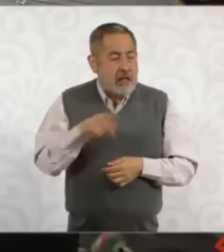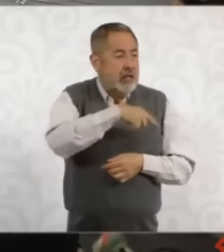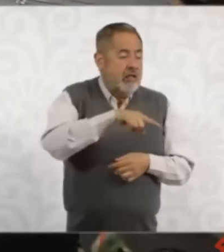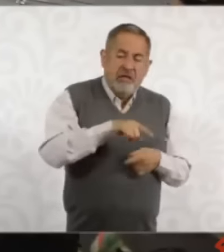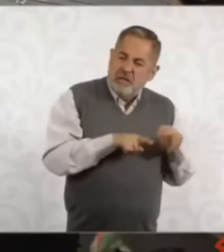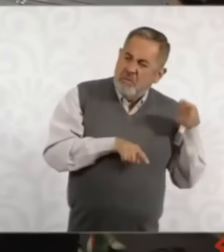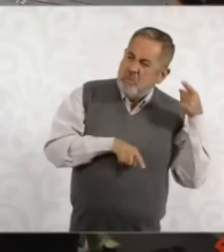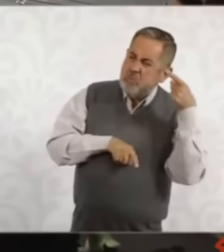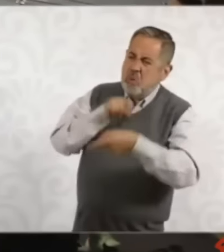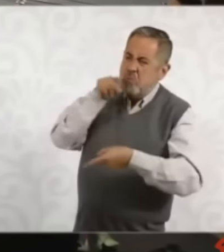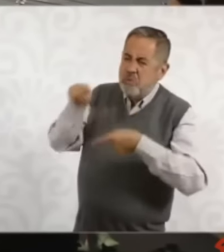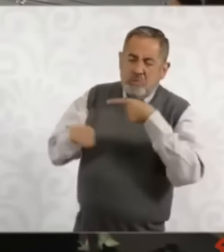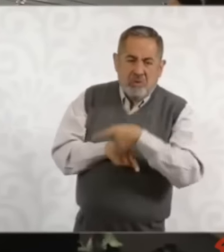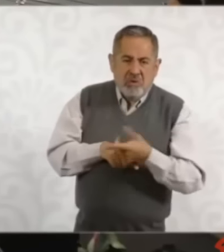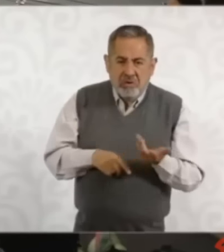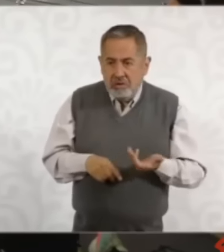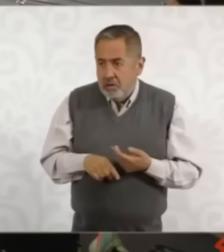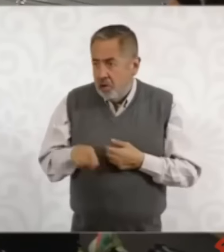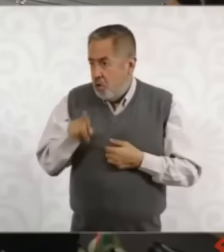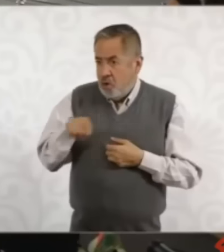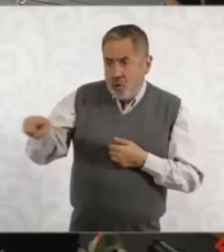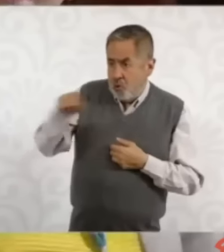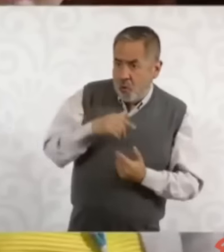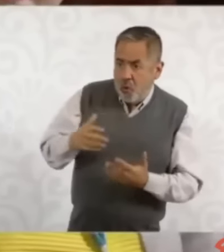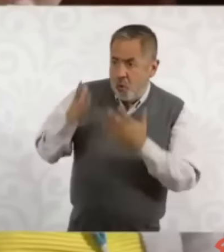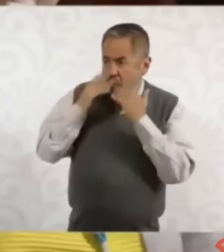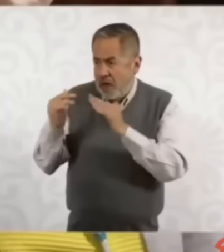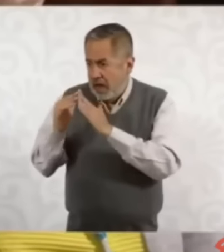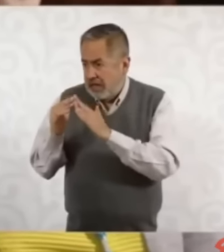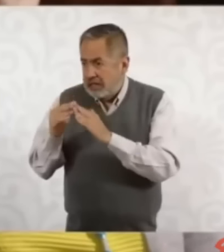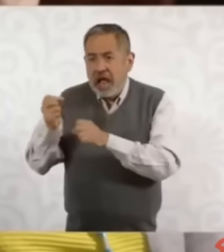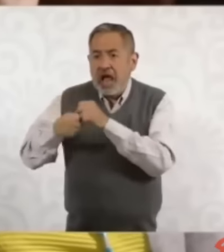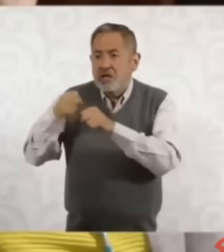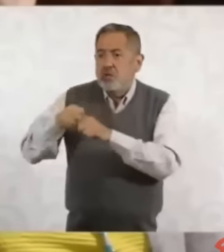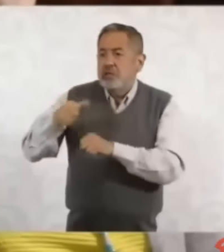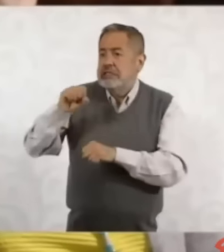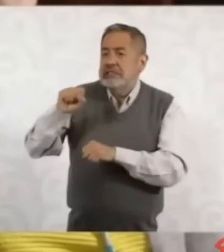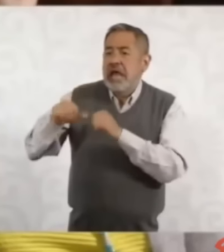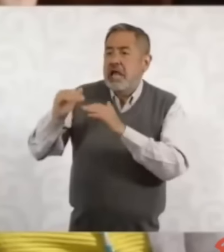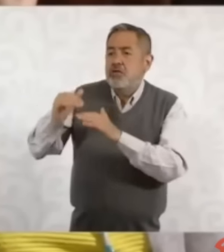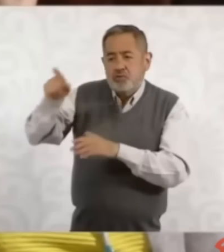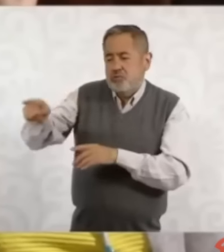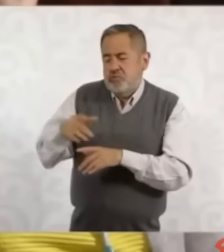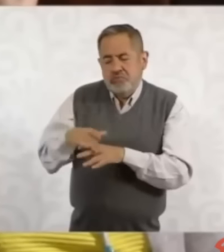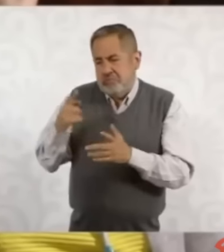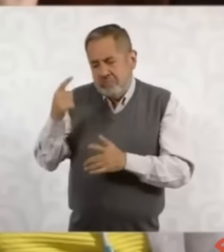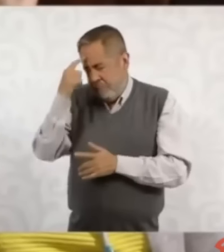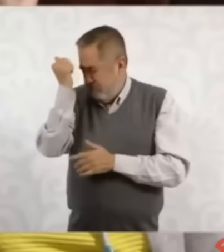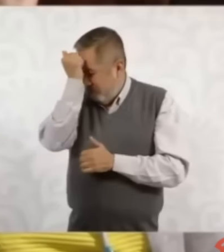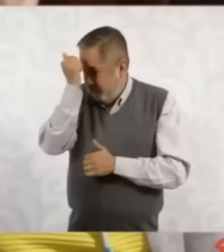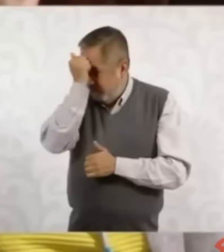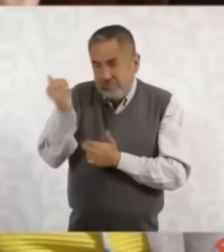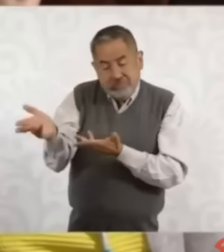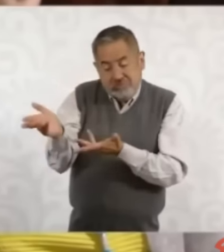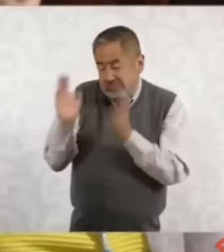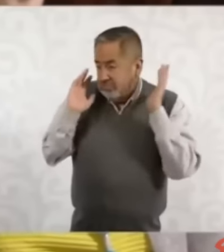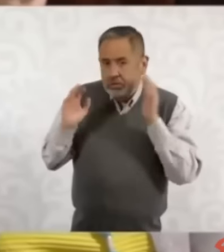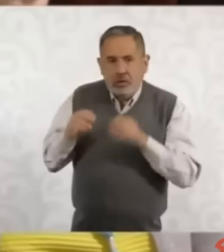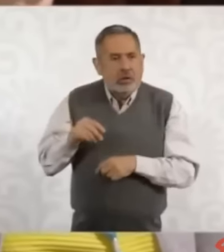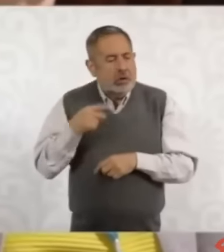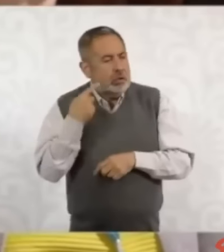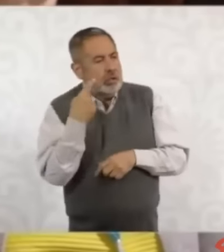los adultos mayores diciendo que si no habíamos tenido una casa después de los 60, pues éramos muy torpes. Y eso es una tesis